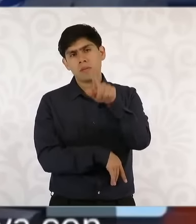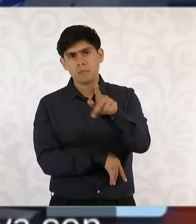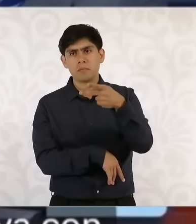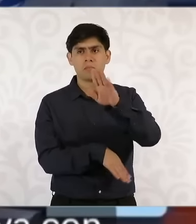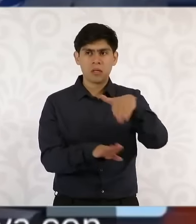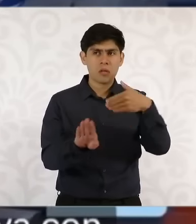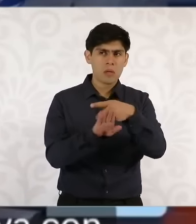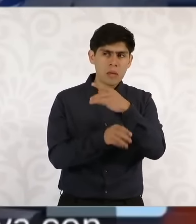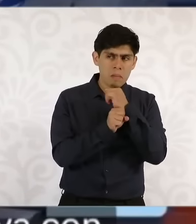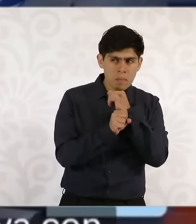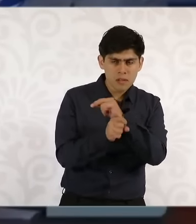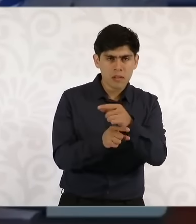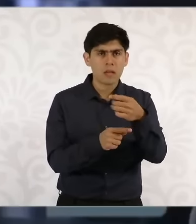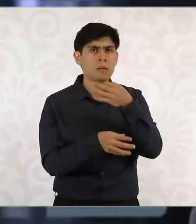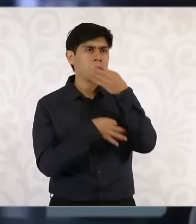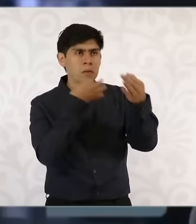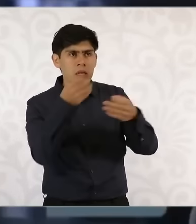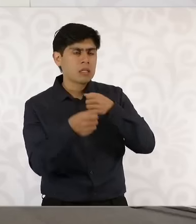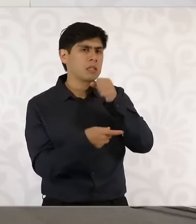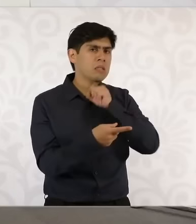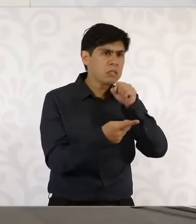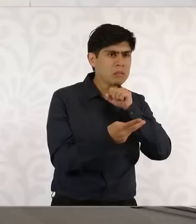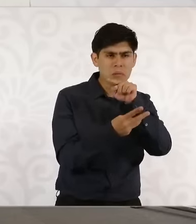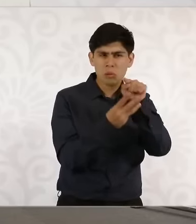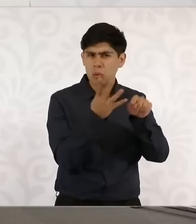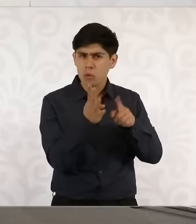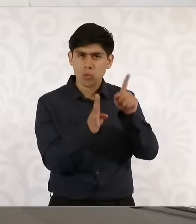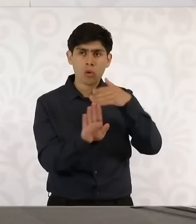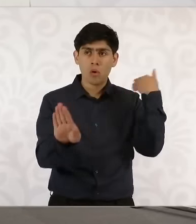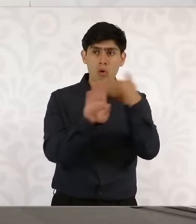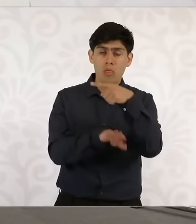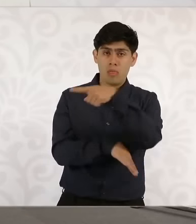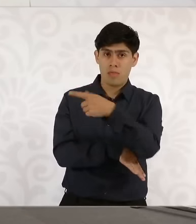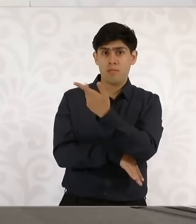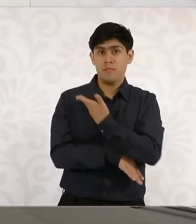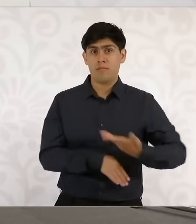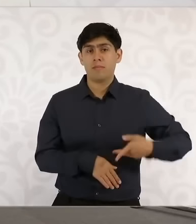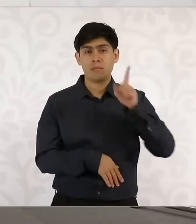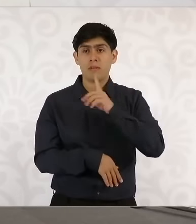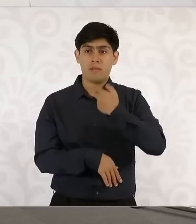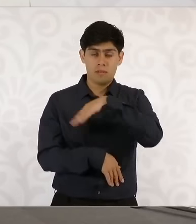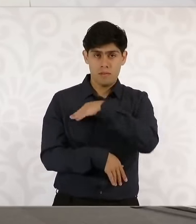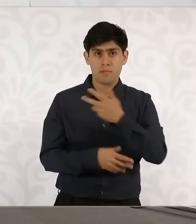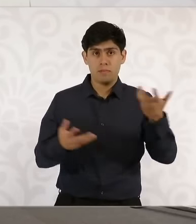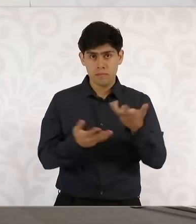de oposición, con chismes, con todo. No lo están haciendo.